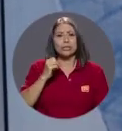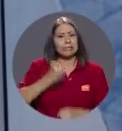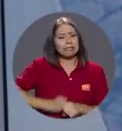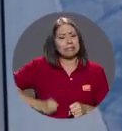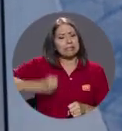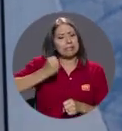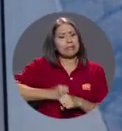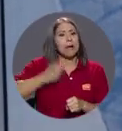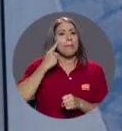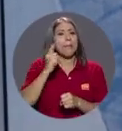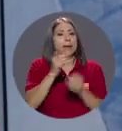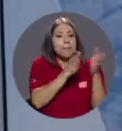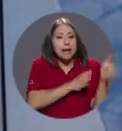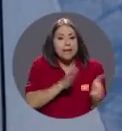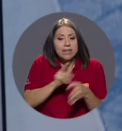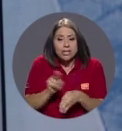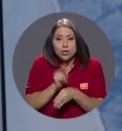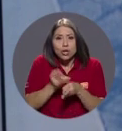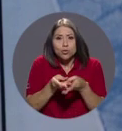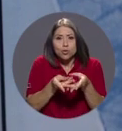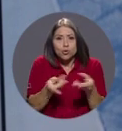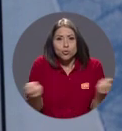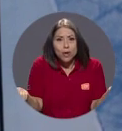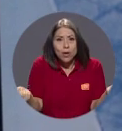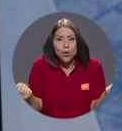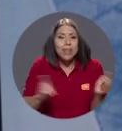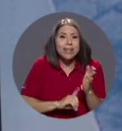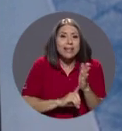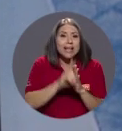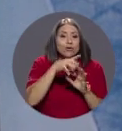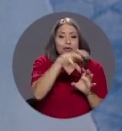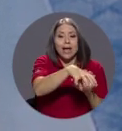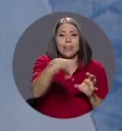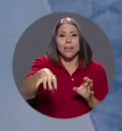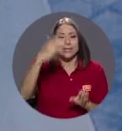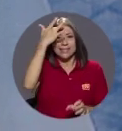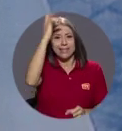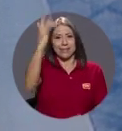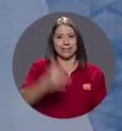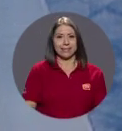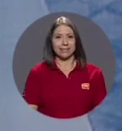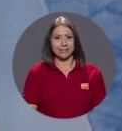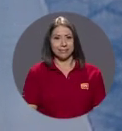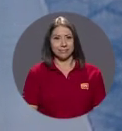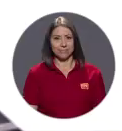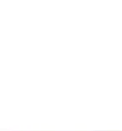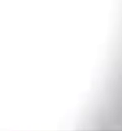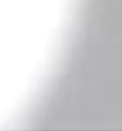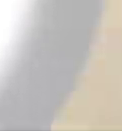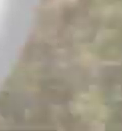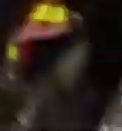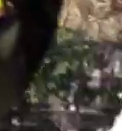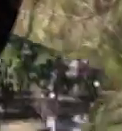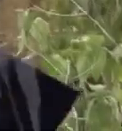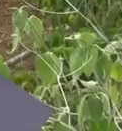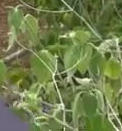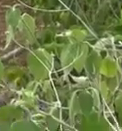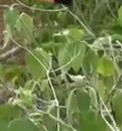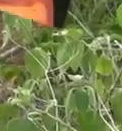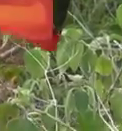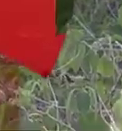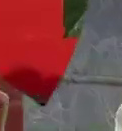trabaja intensamente en la planificación del uso del suelo y el desarrollo de cantones inteligentes.